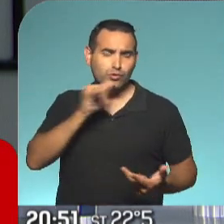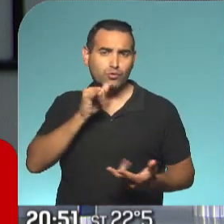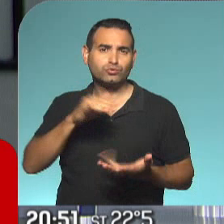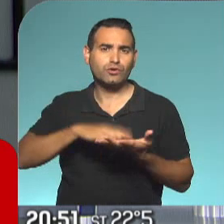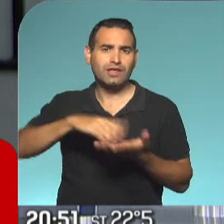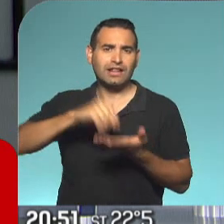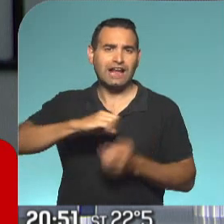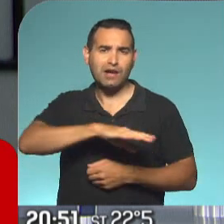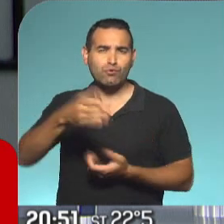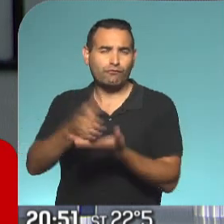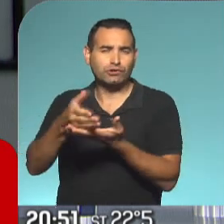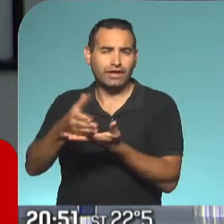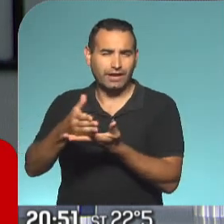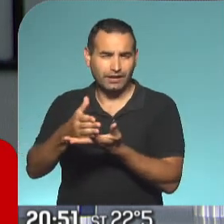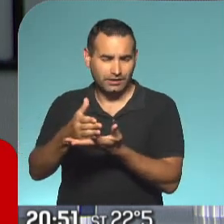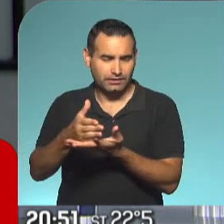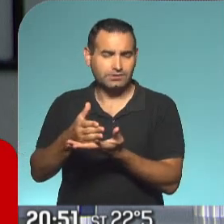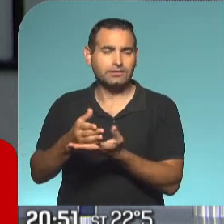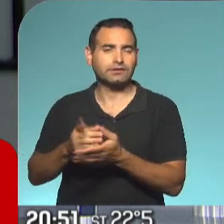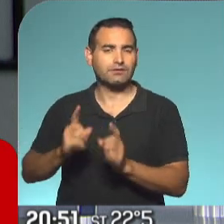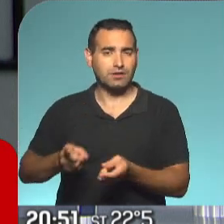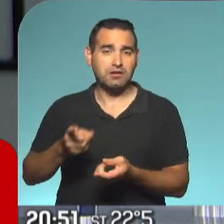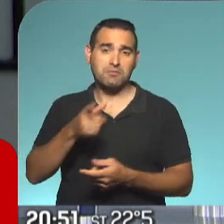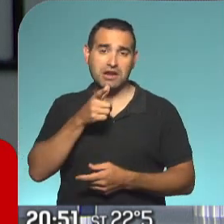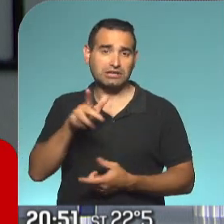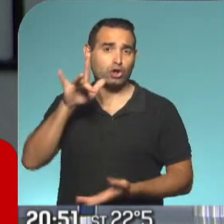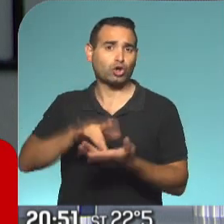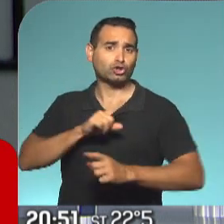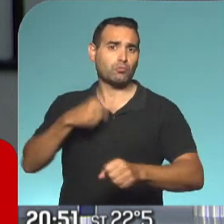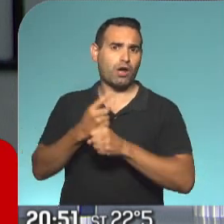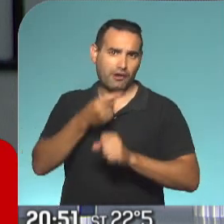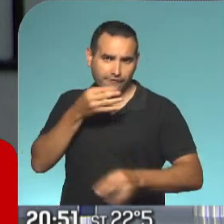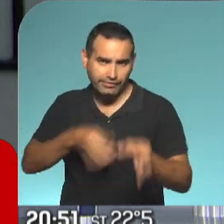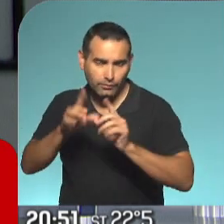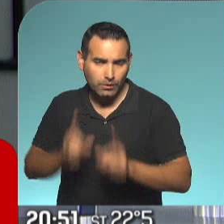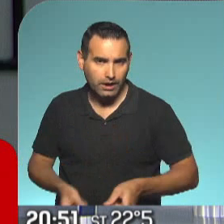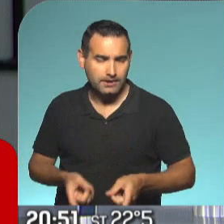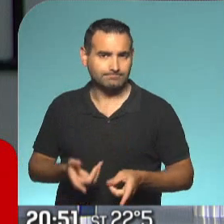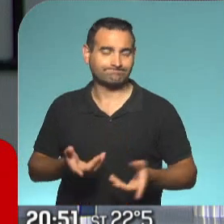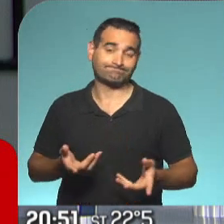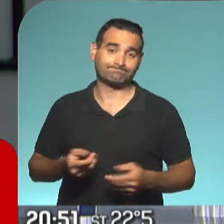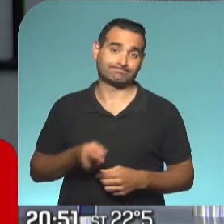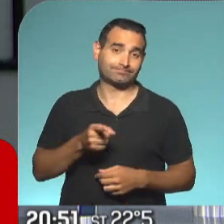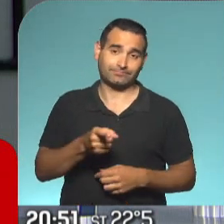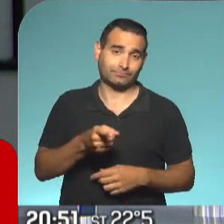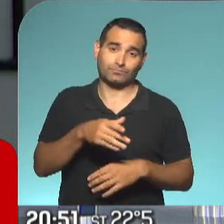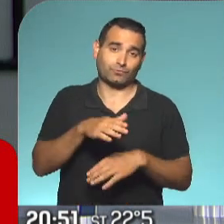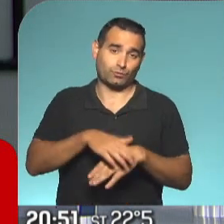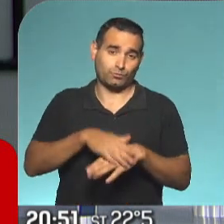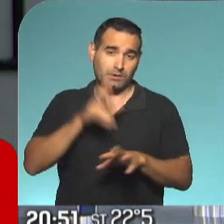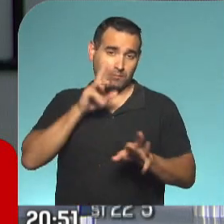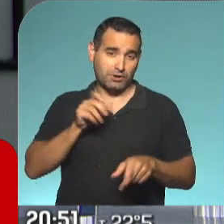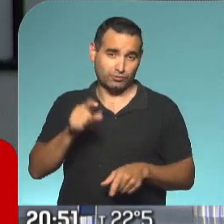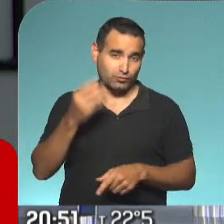zonas de frontera también que supuestamente eran intocables, se vendieron, y eso fue producto de esa política. Ahora,